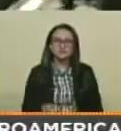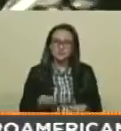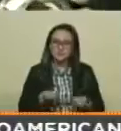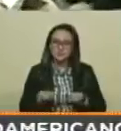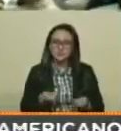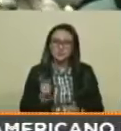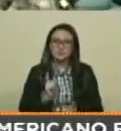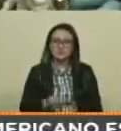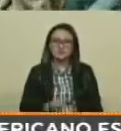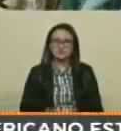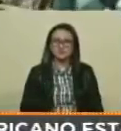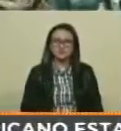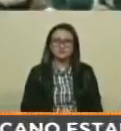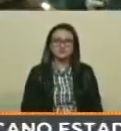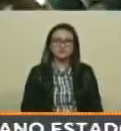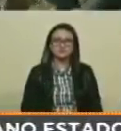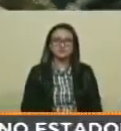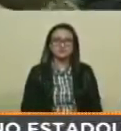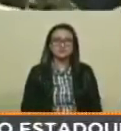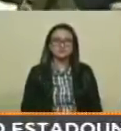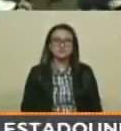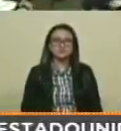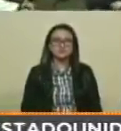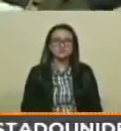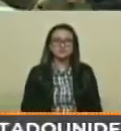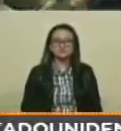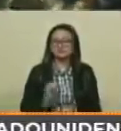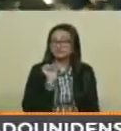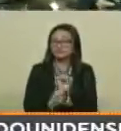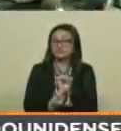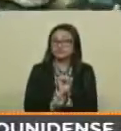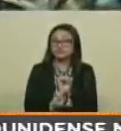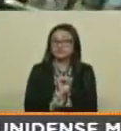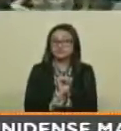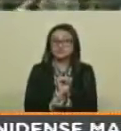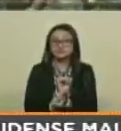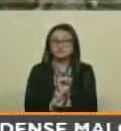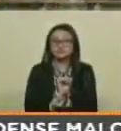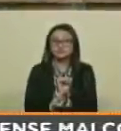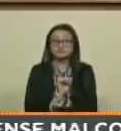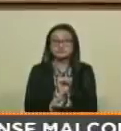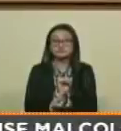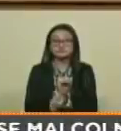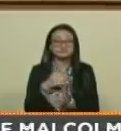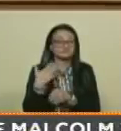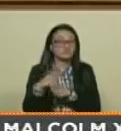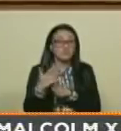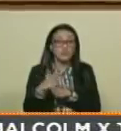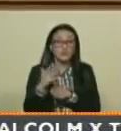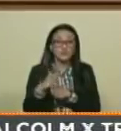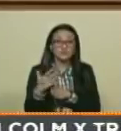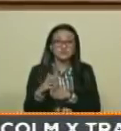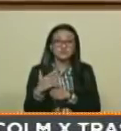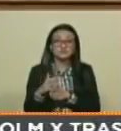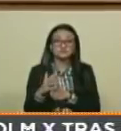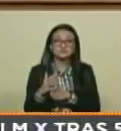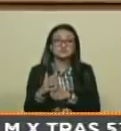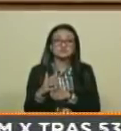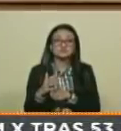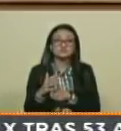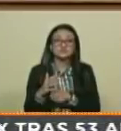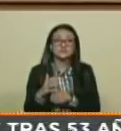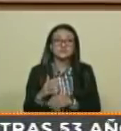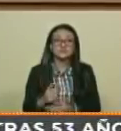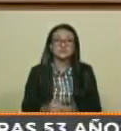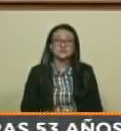dar. Llámese privativa, llámese cautelar o medida